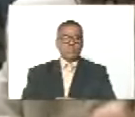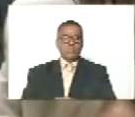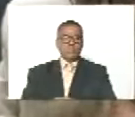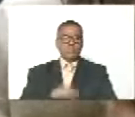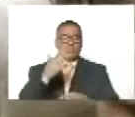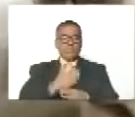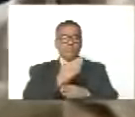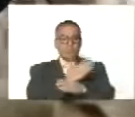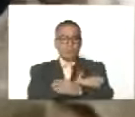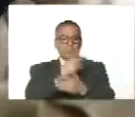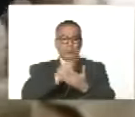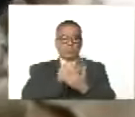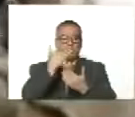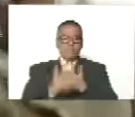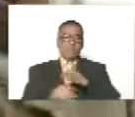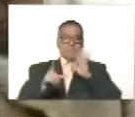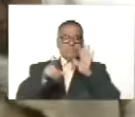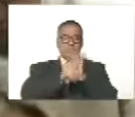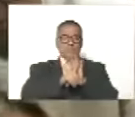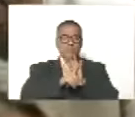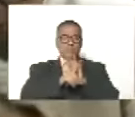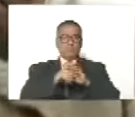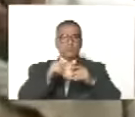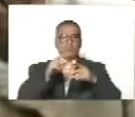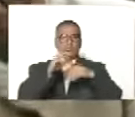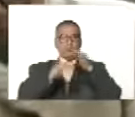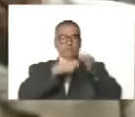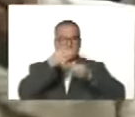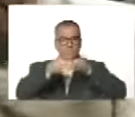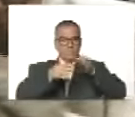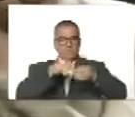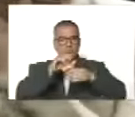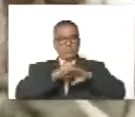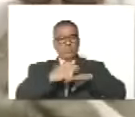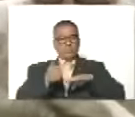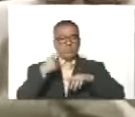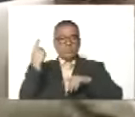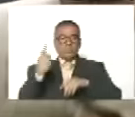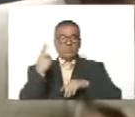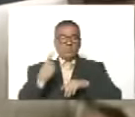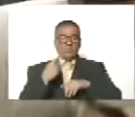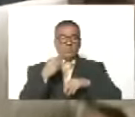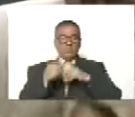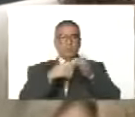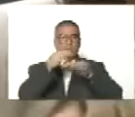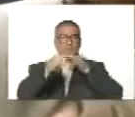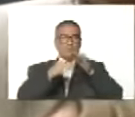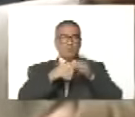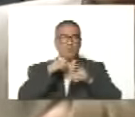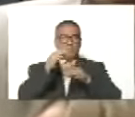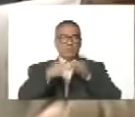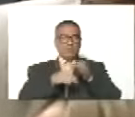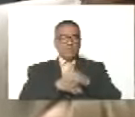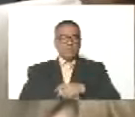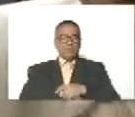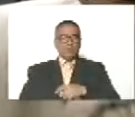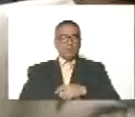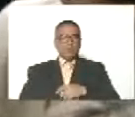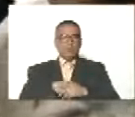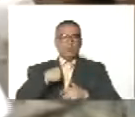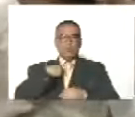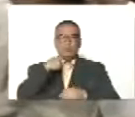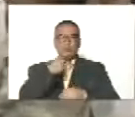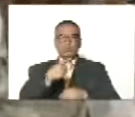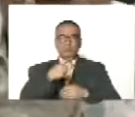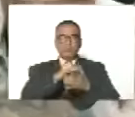el anteproyecto de ley y su exposición de motivos. Solo la exposición de motivos. Y lo que dijo